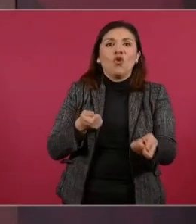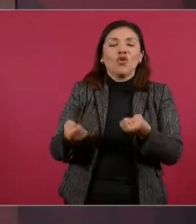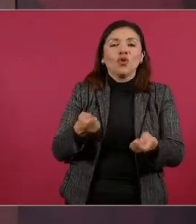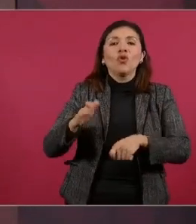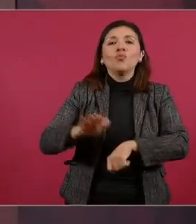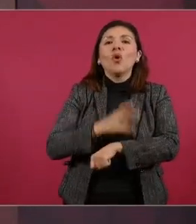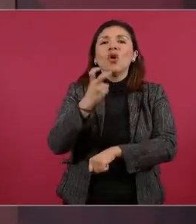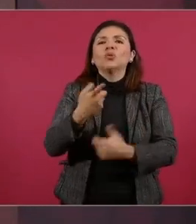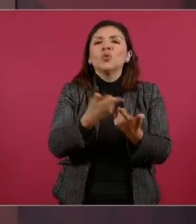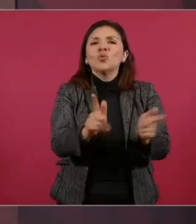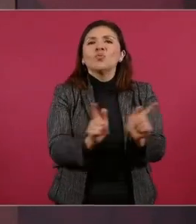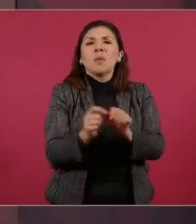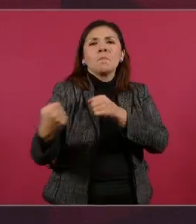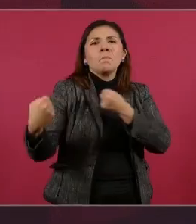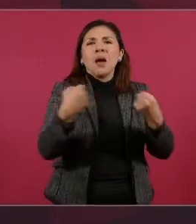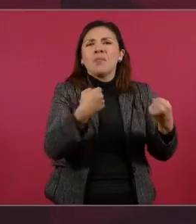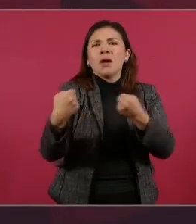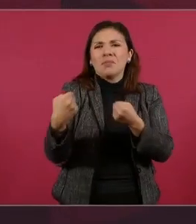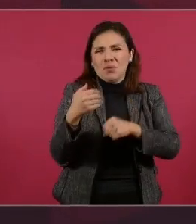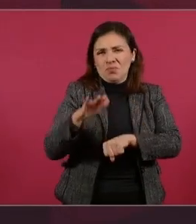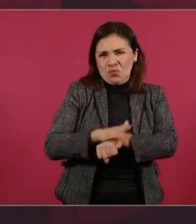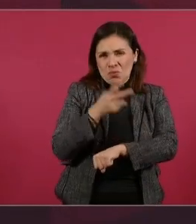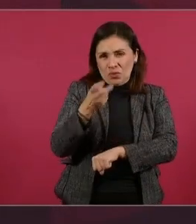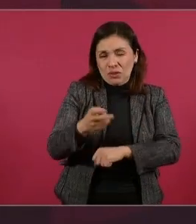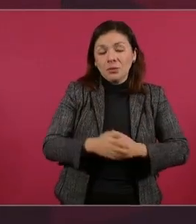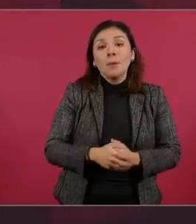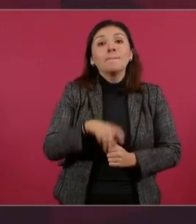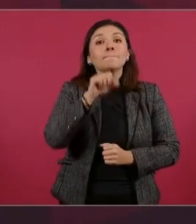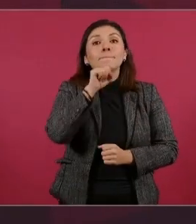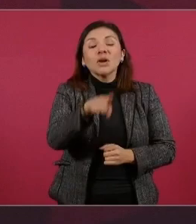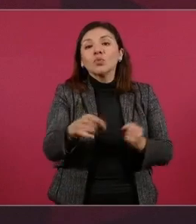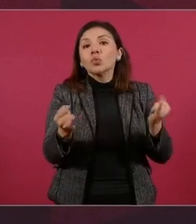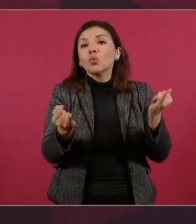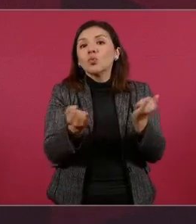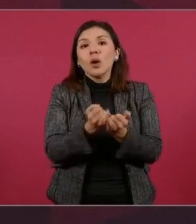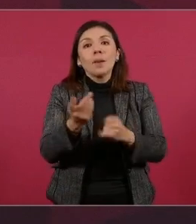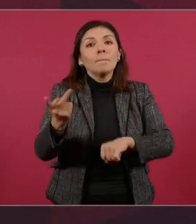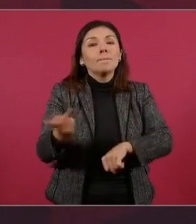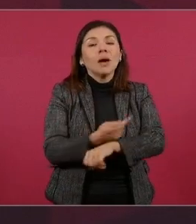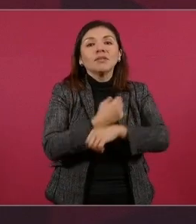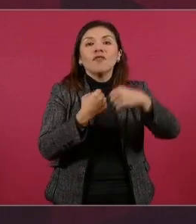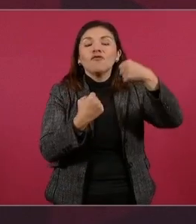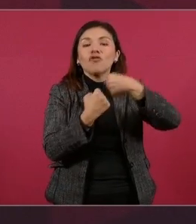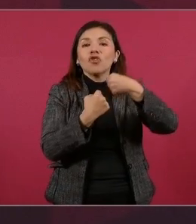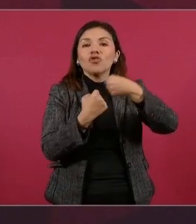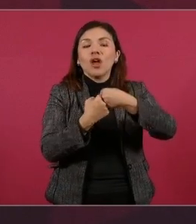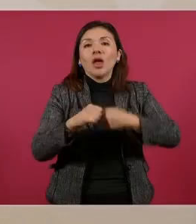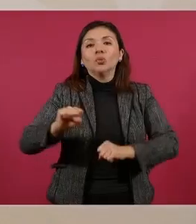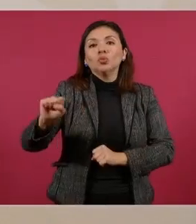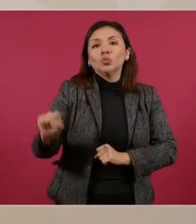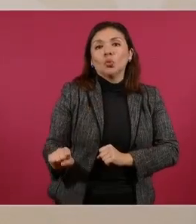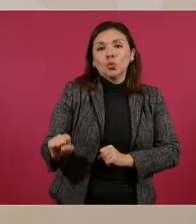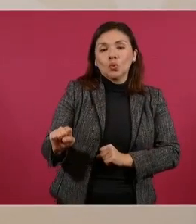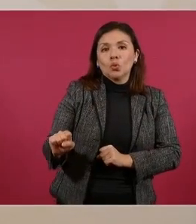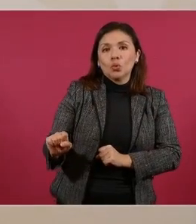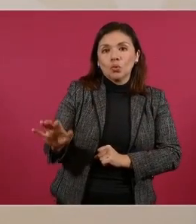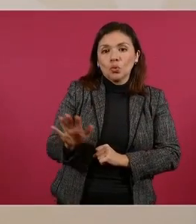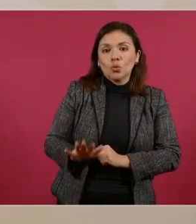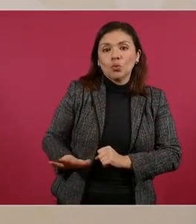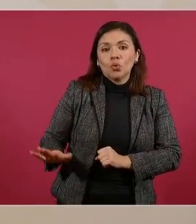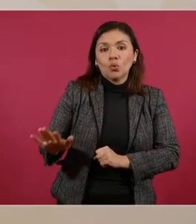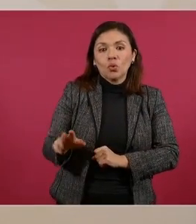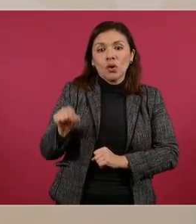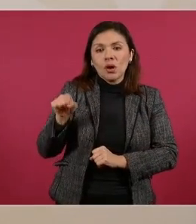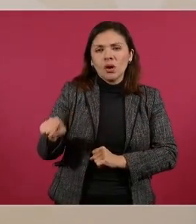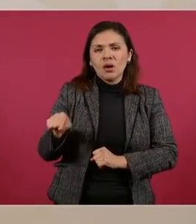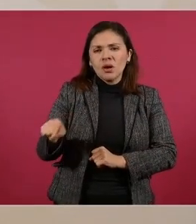de grupos Lo mismo sucede en la frontera Sur en